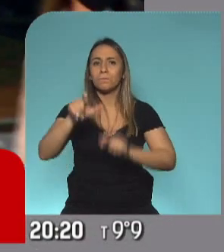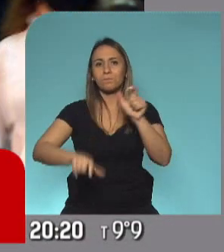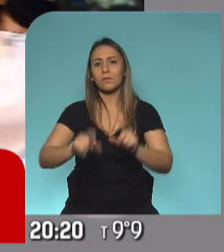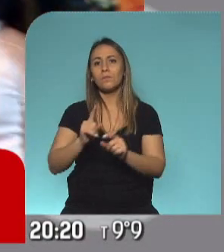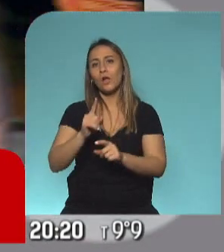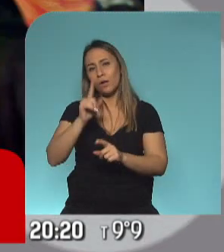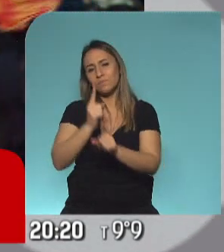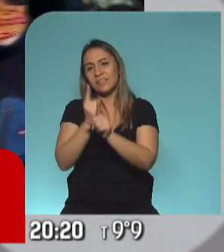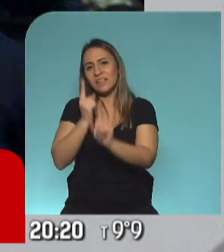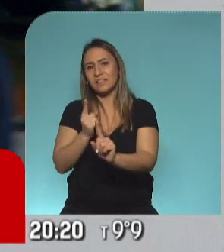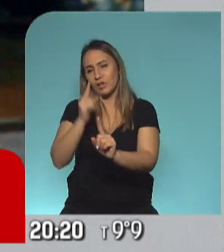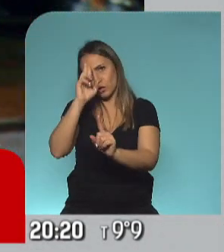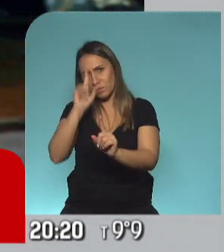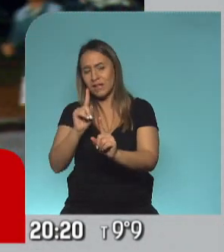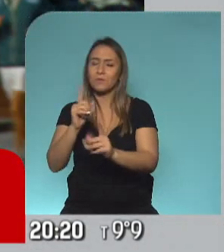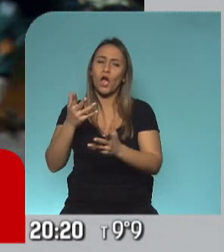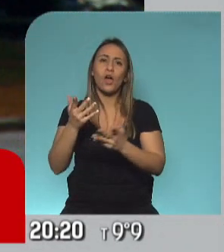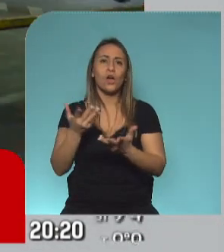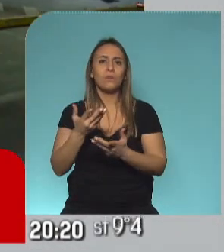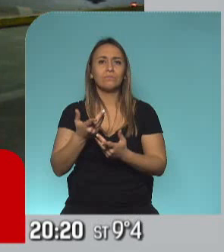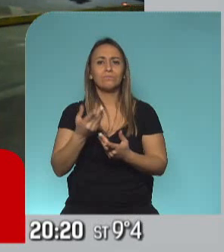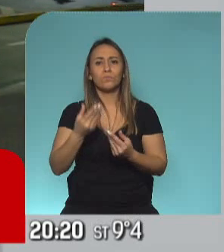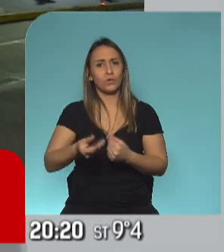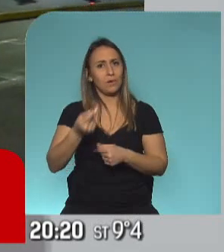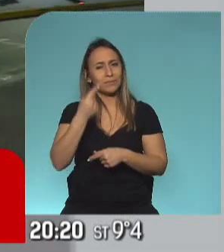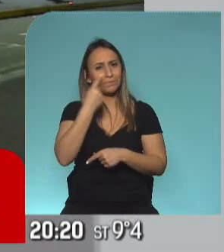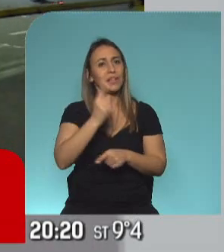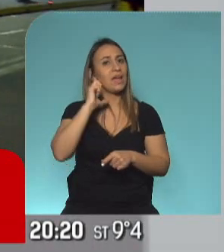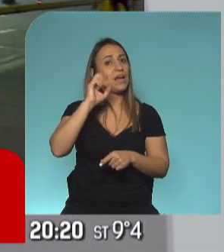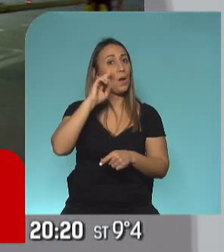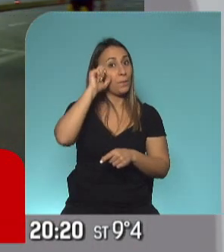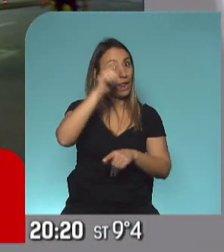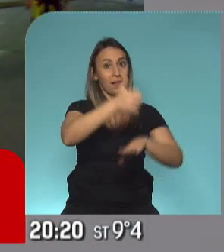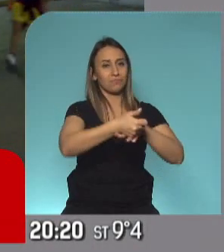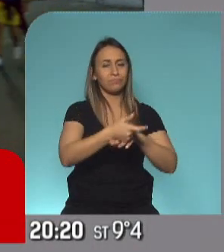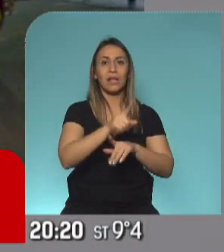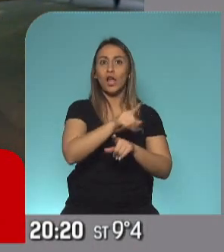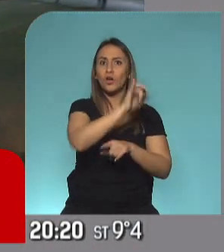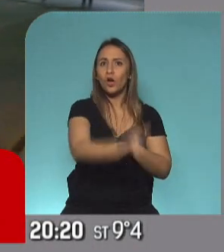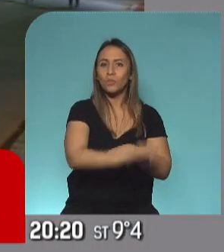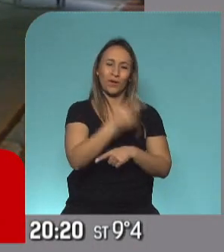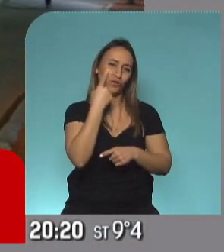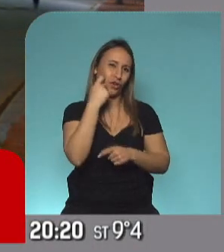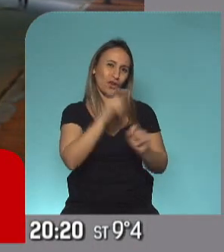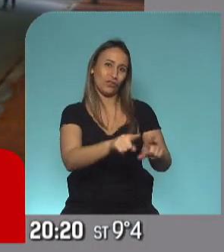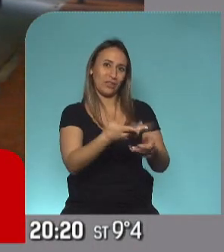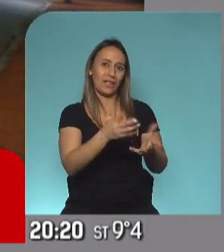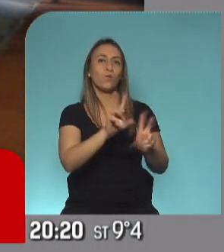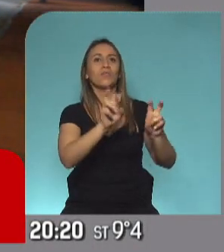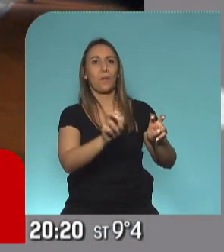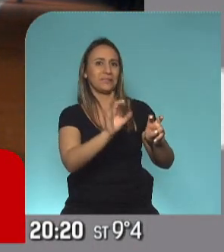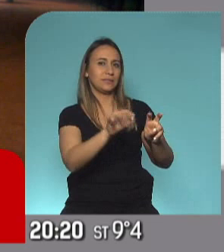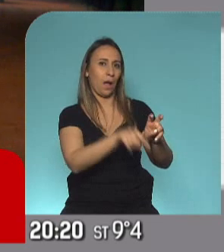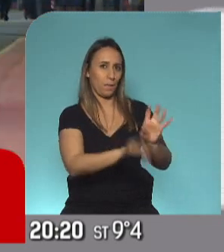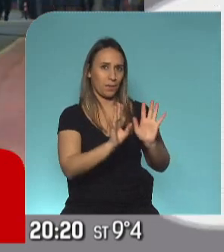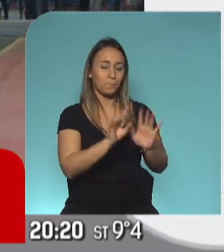distancias, aquellos que saben. Muchas veces lo escuchamos a Gabriel Gamarra contar, porque conoce del tema, las